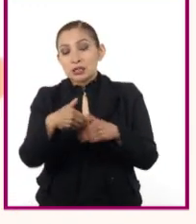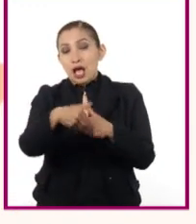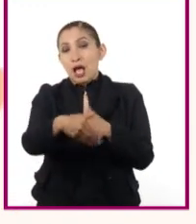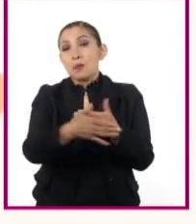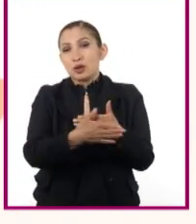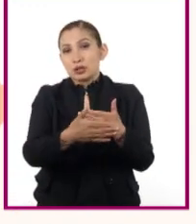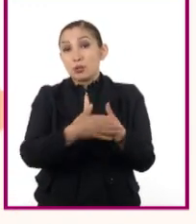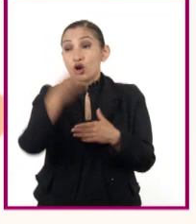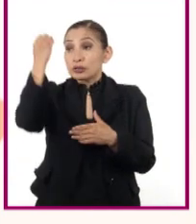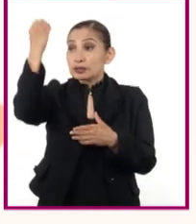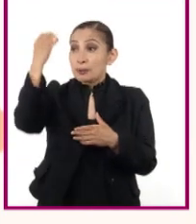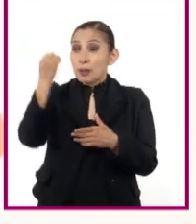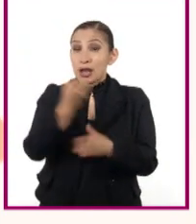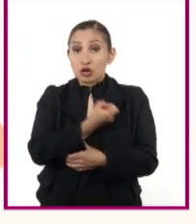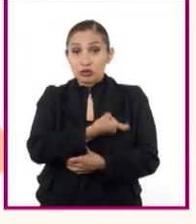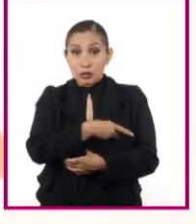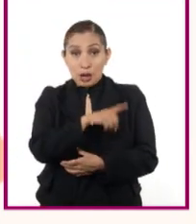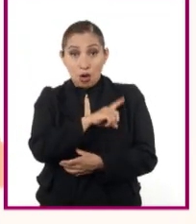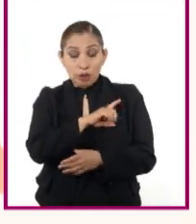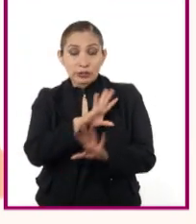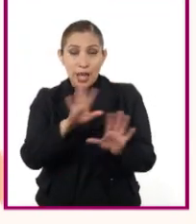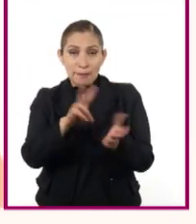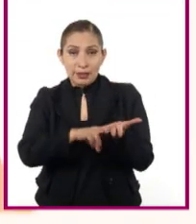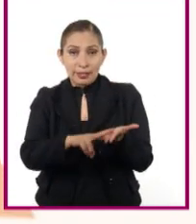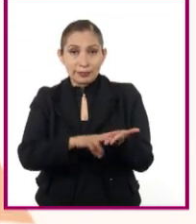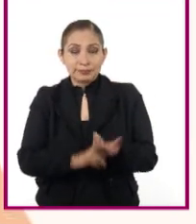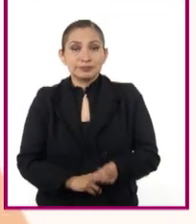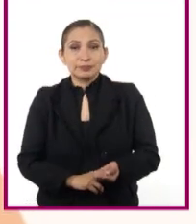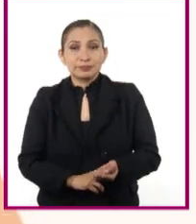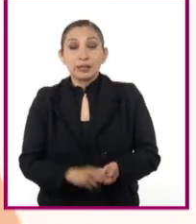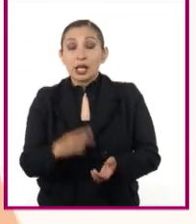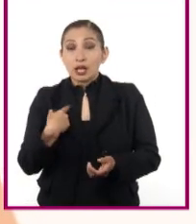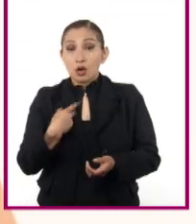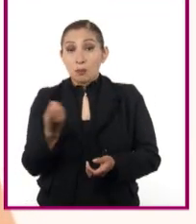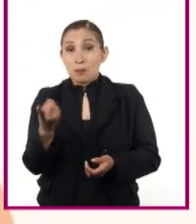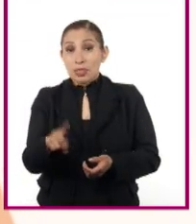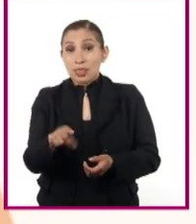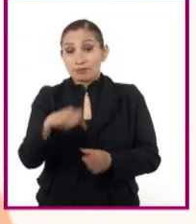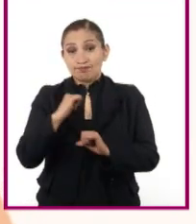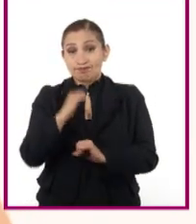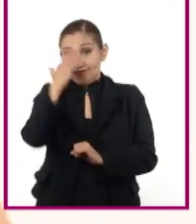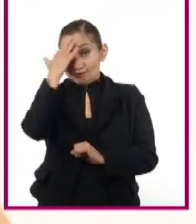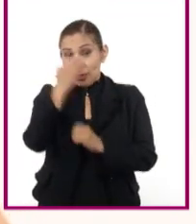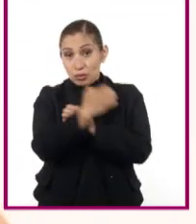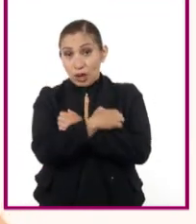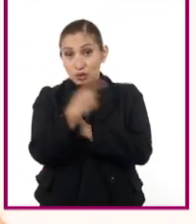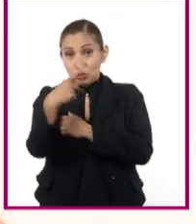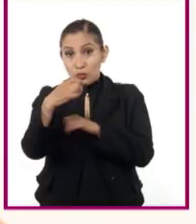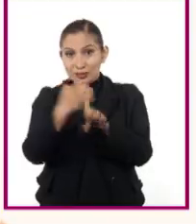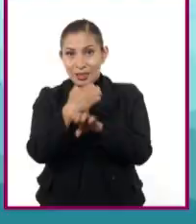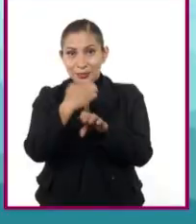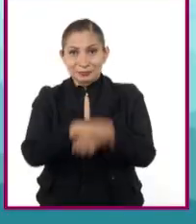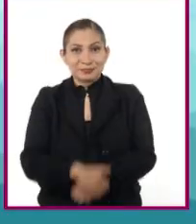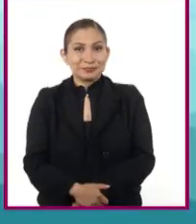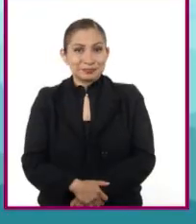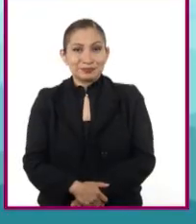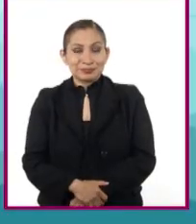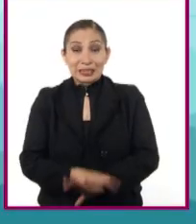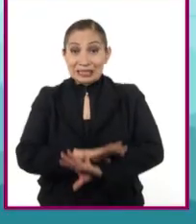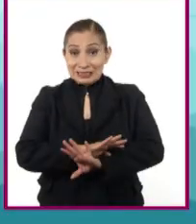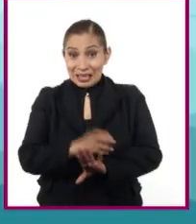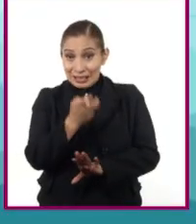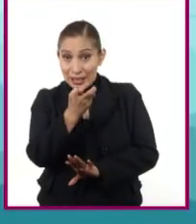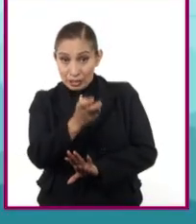sucederá cuando el semáforo sanitario esté en verde y lo indique la autoridad educativa de su entidad. Dicho